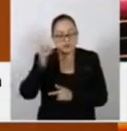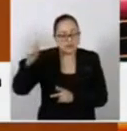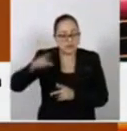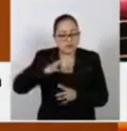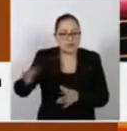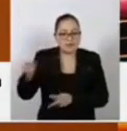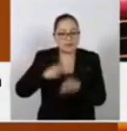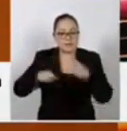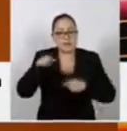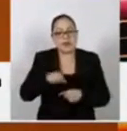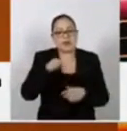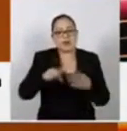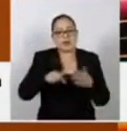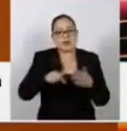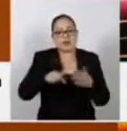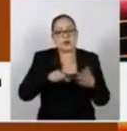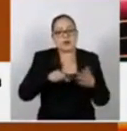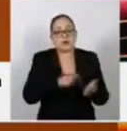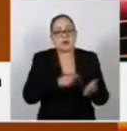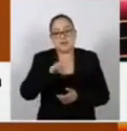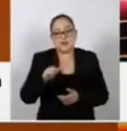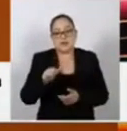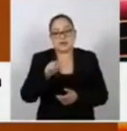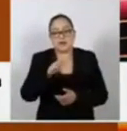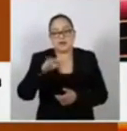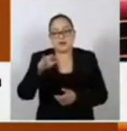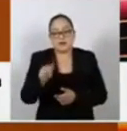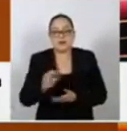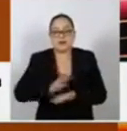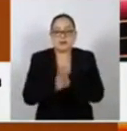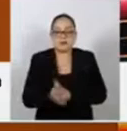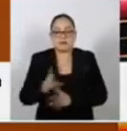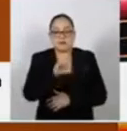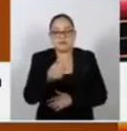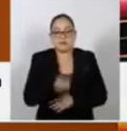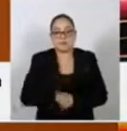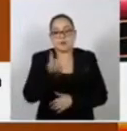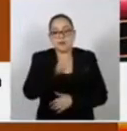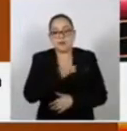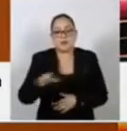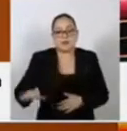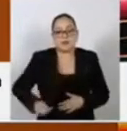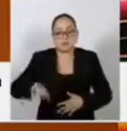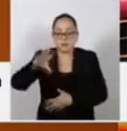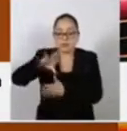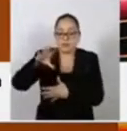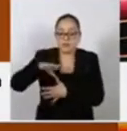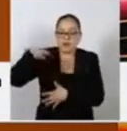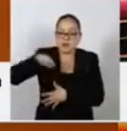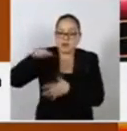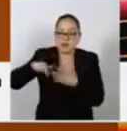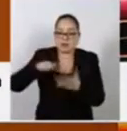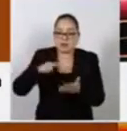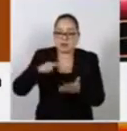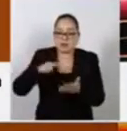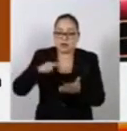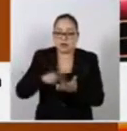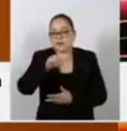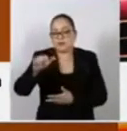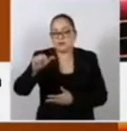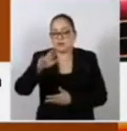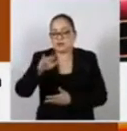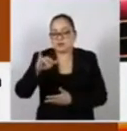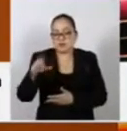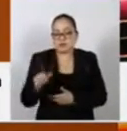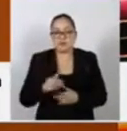la Veracruz, que posteriormente se convertiría en el primer ayuntamiento de América. Se volvió heroico por primera